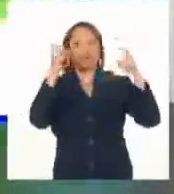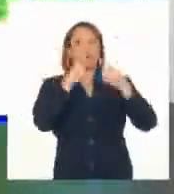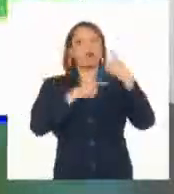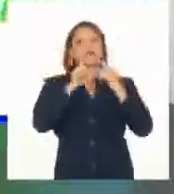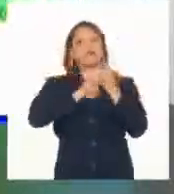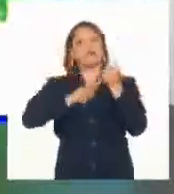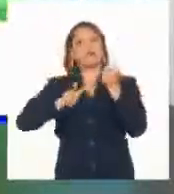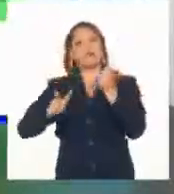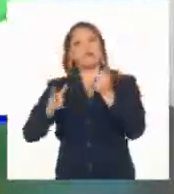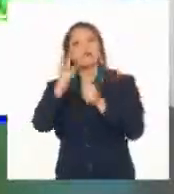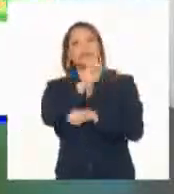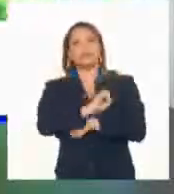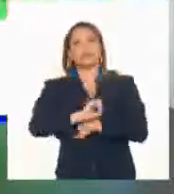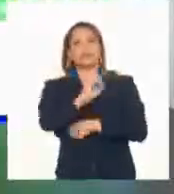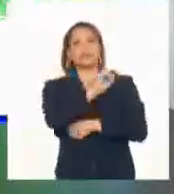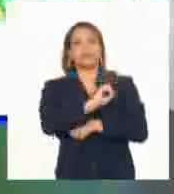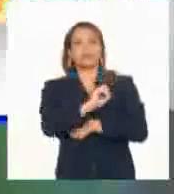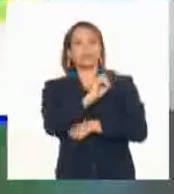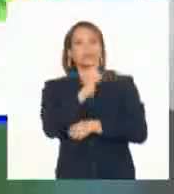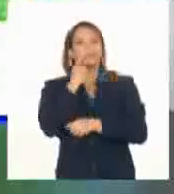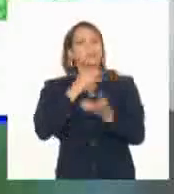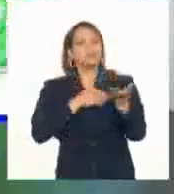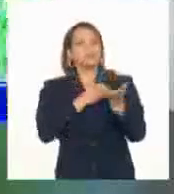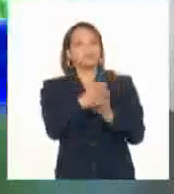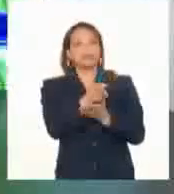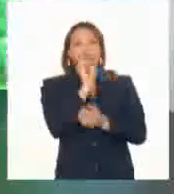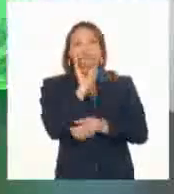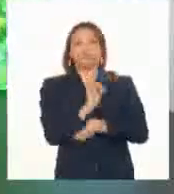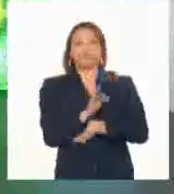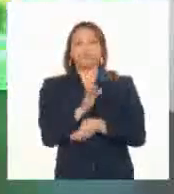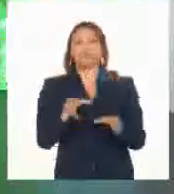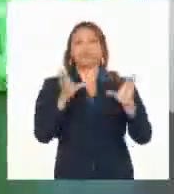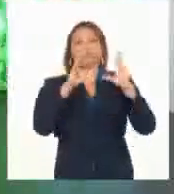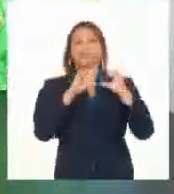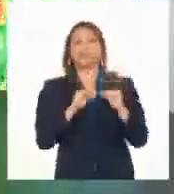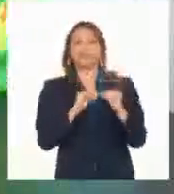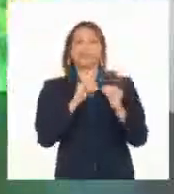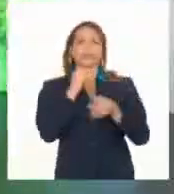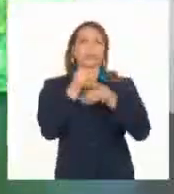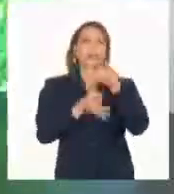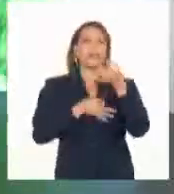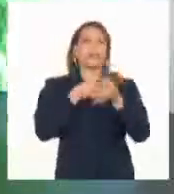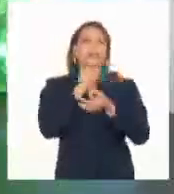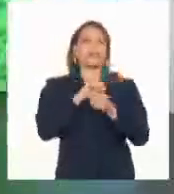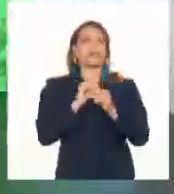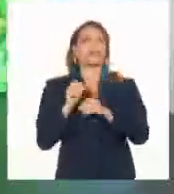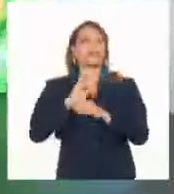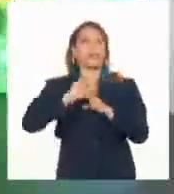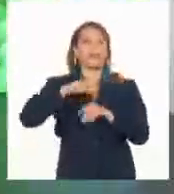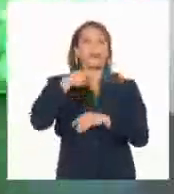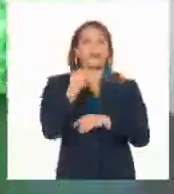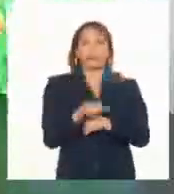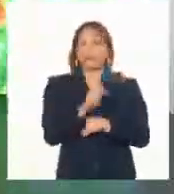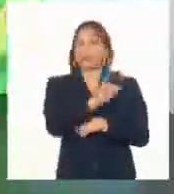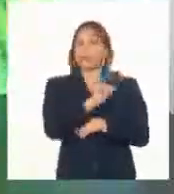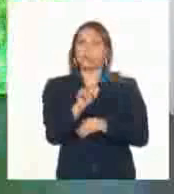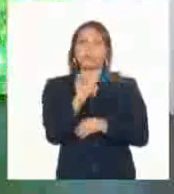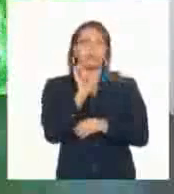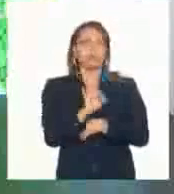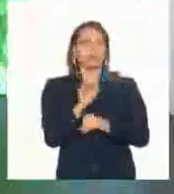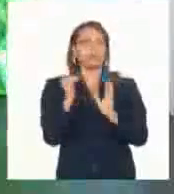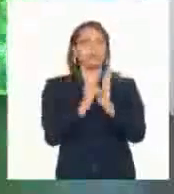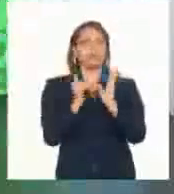la región oriental de nuestro país que se van a mantener durante esta noche, ya decía, durante el día de mañana y durante la tarde serán